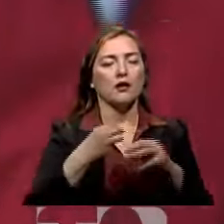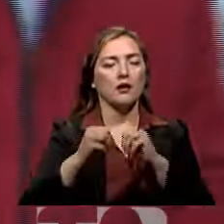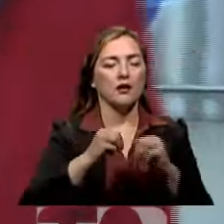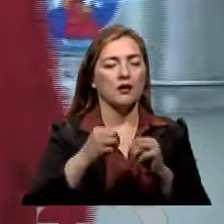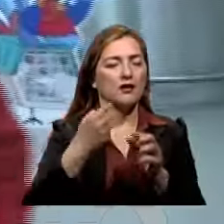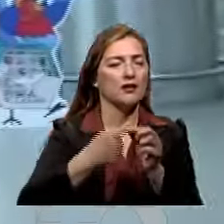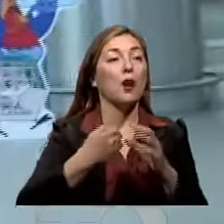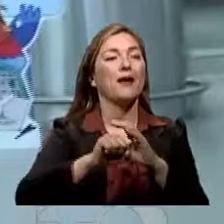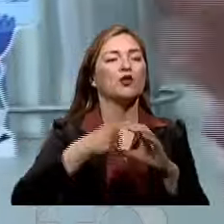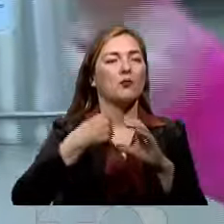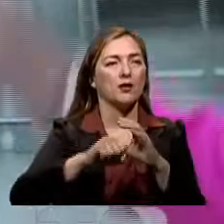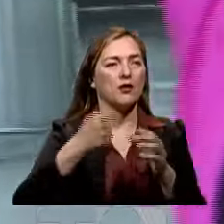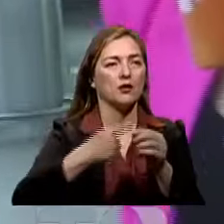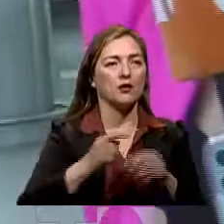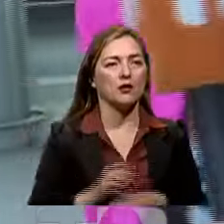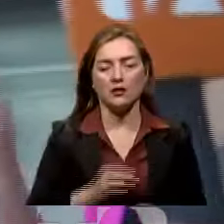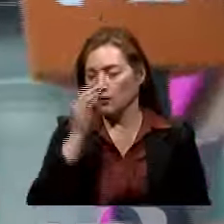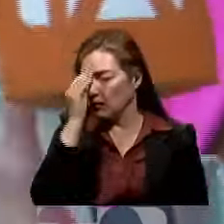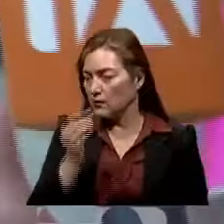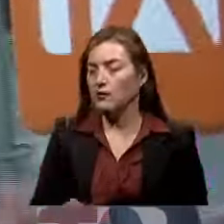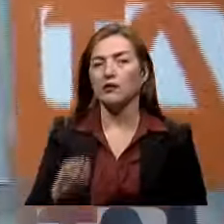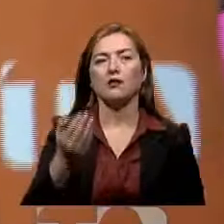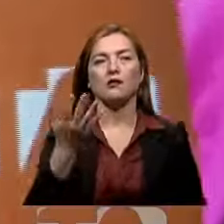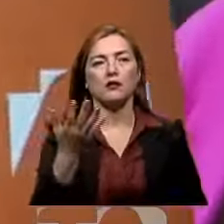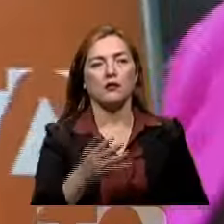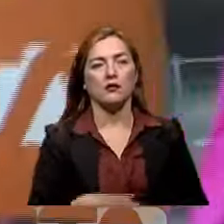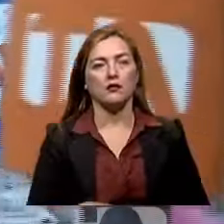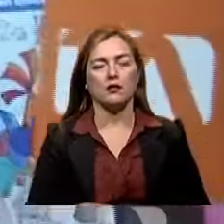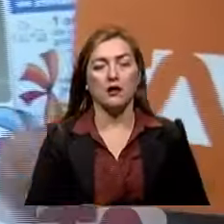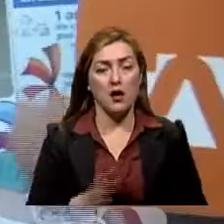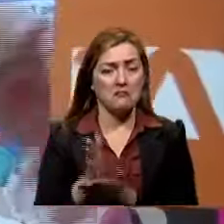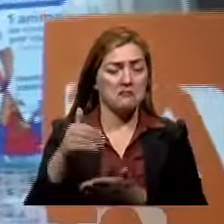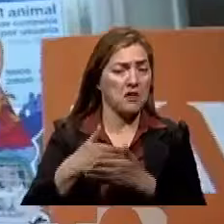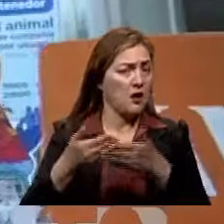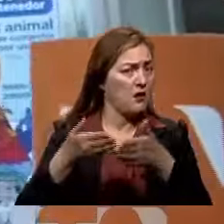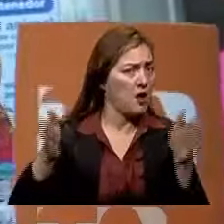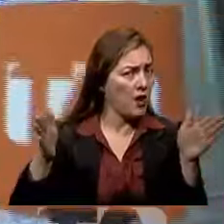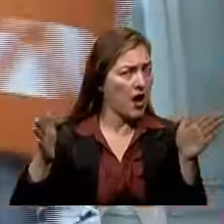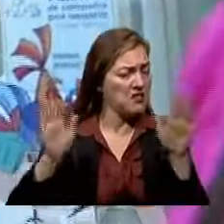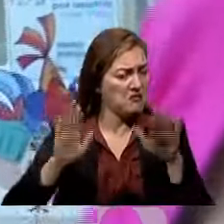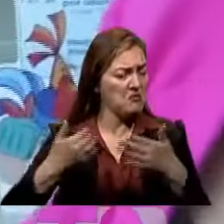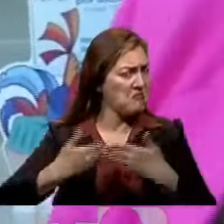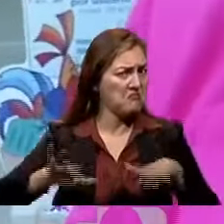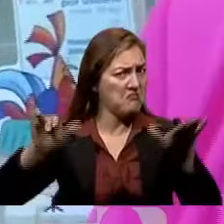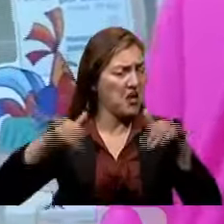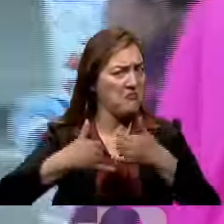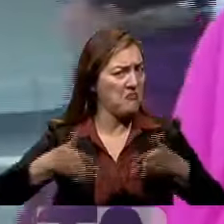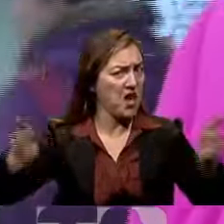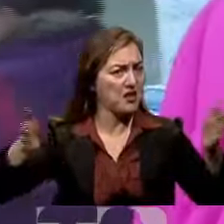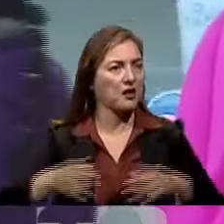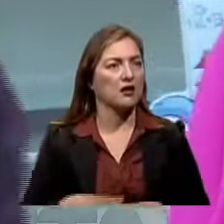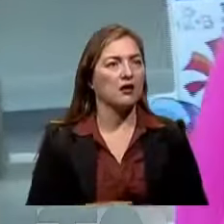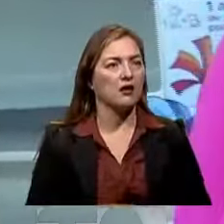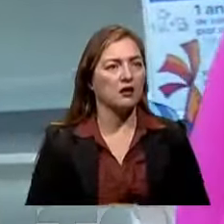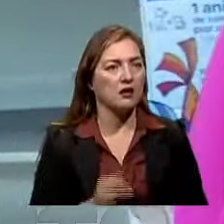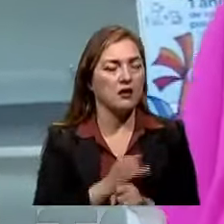Quito. Muy buenos días, Juan Carlos. Coméntenos, por favor, bueno, ¿estos accesos van a estar abiertos ya de forma permanente? El municipio del